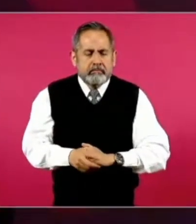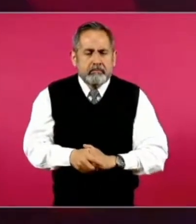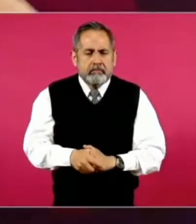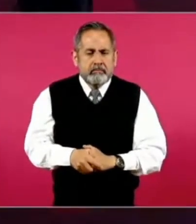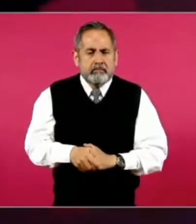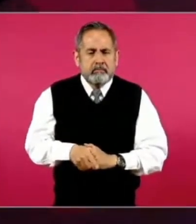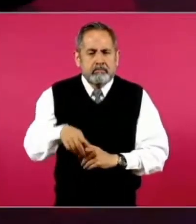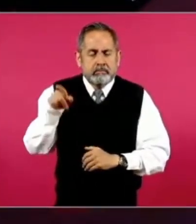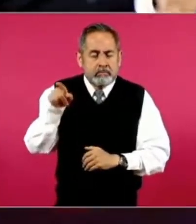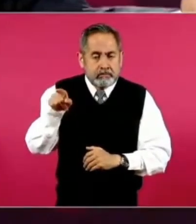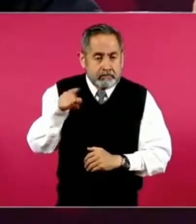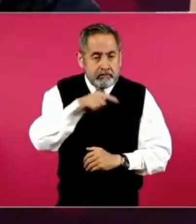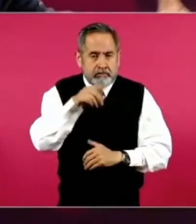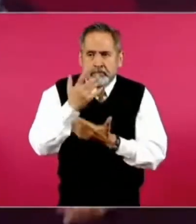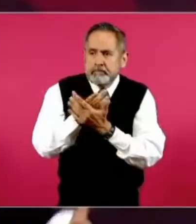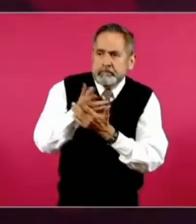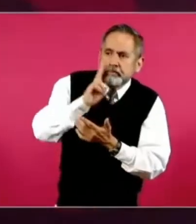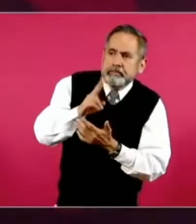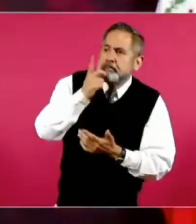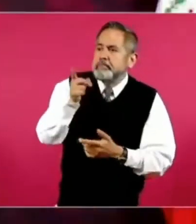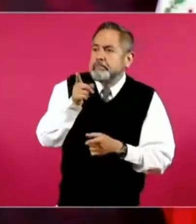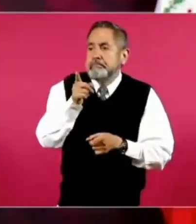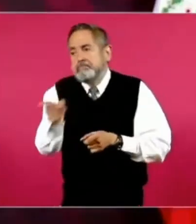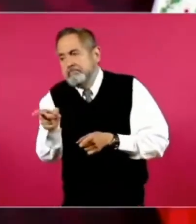y esperando